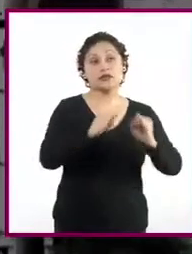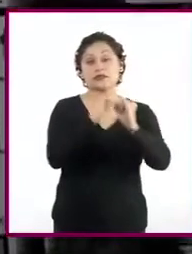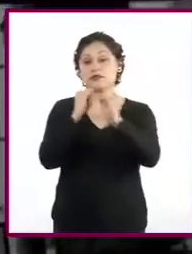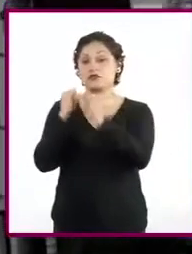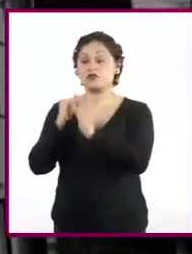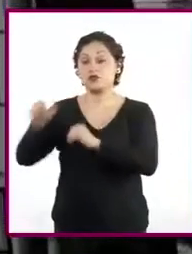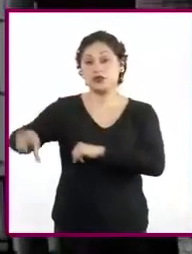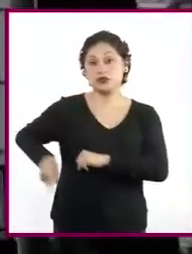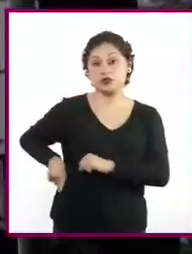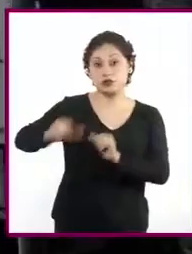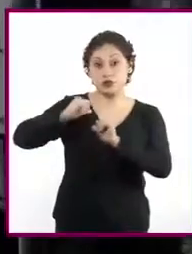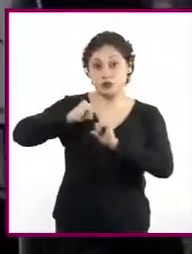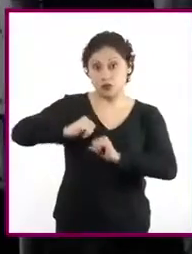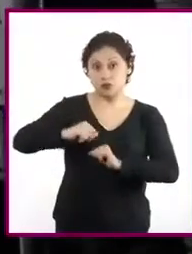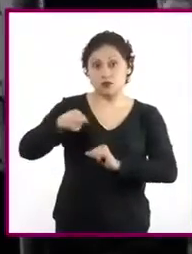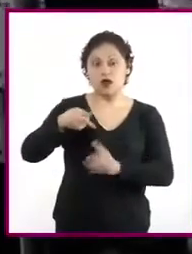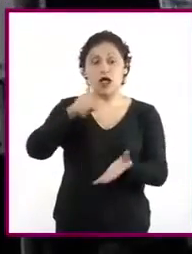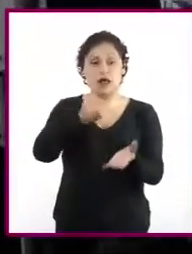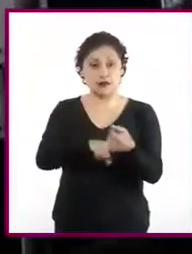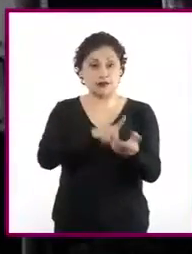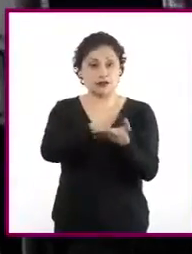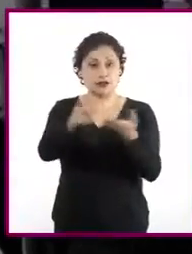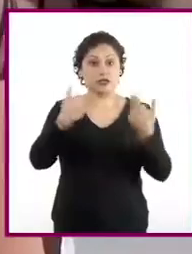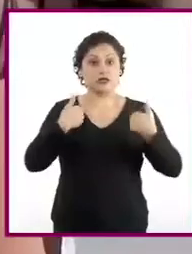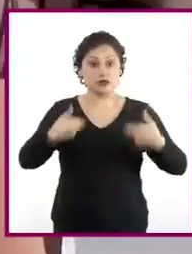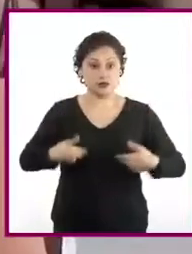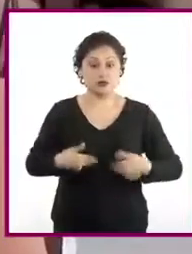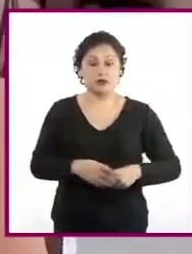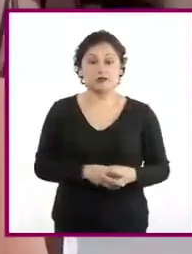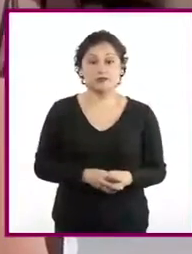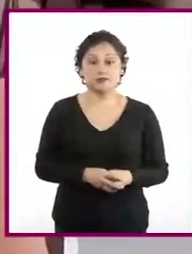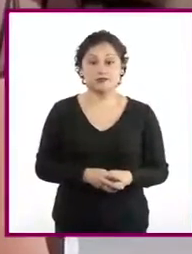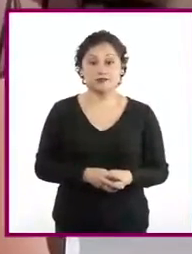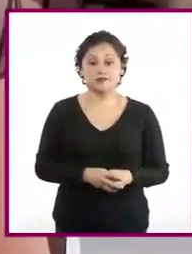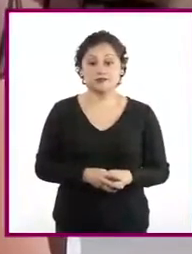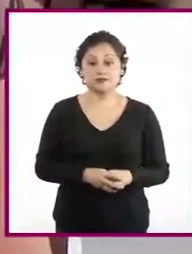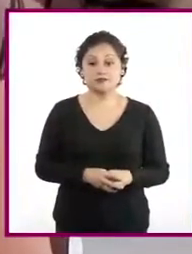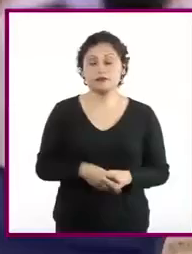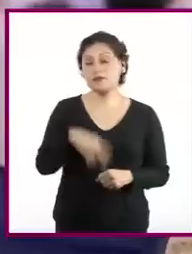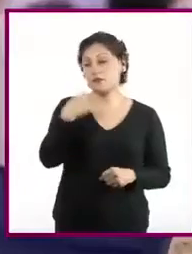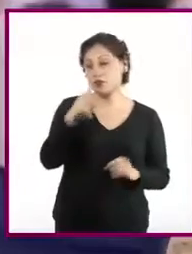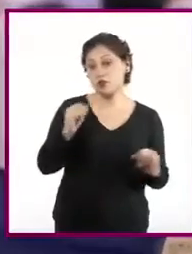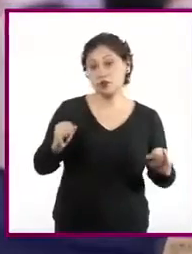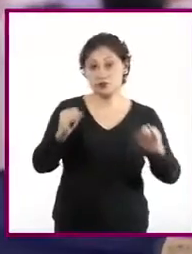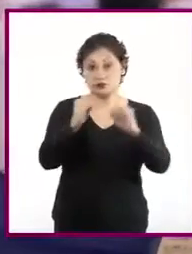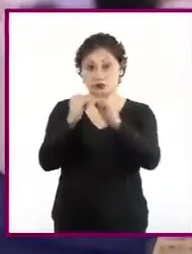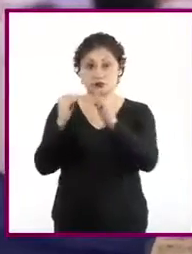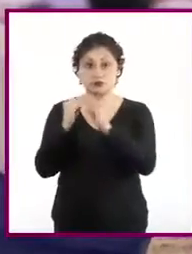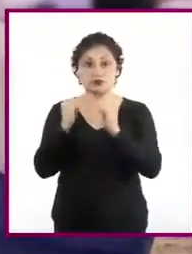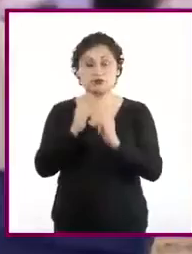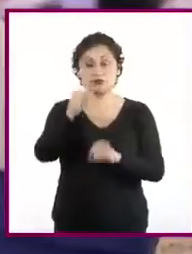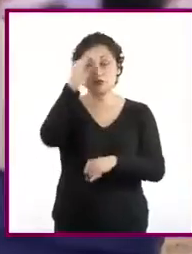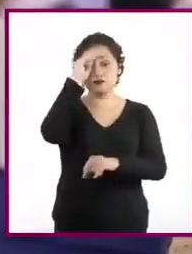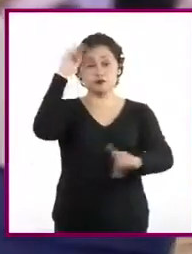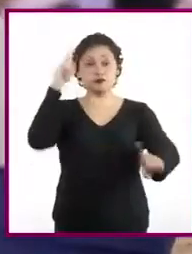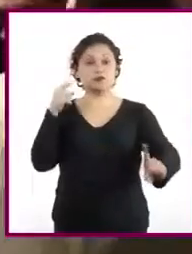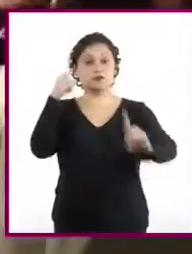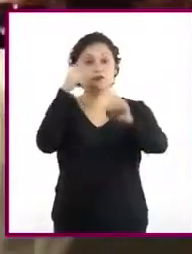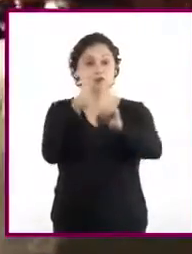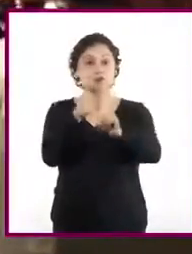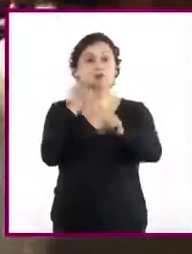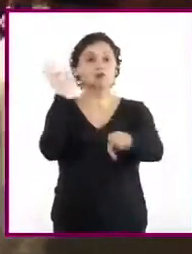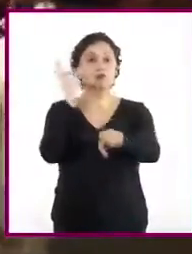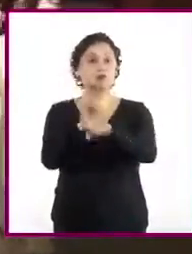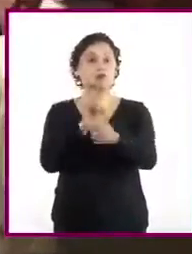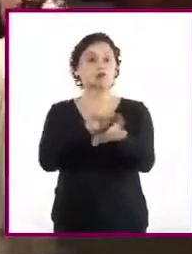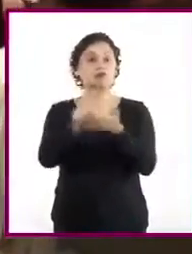que conforman el sistema de derechos humanos y tienen entre sus atribuciones el prevenir que se violen los derechos humanos,